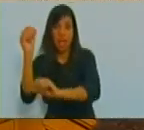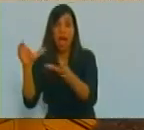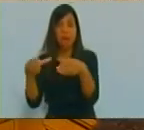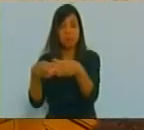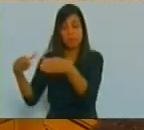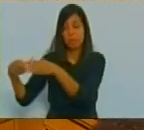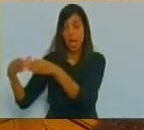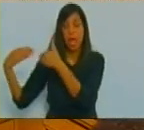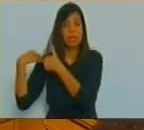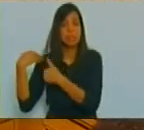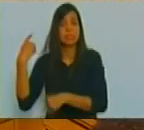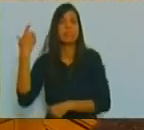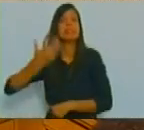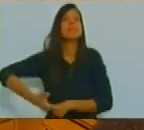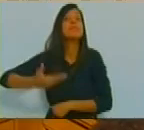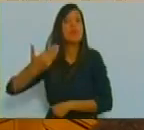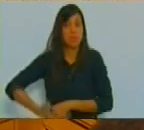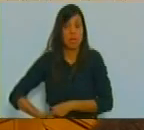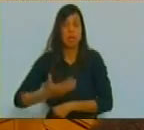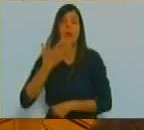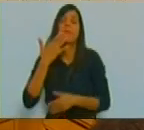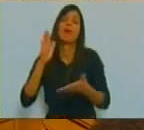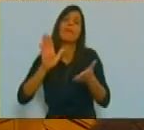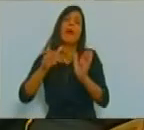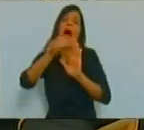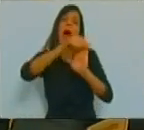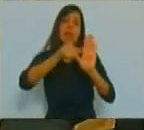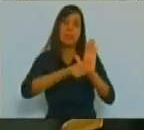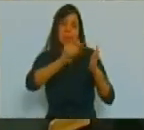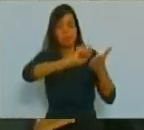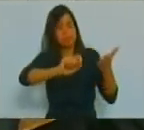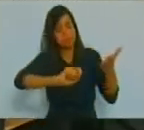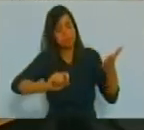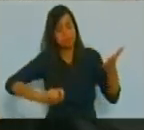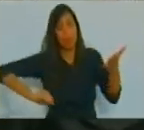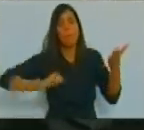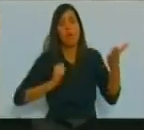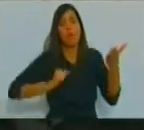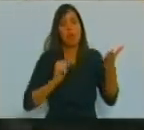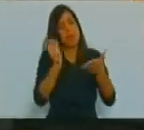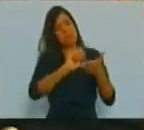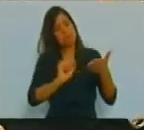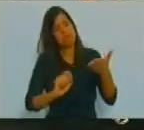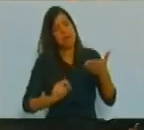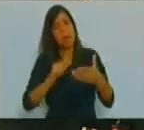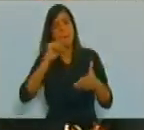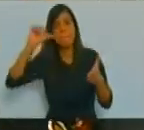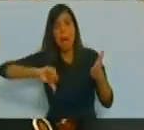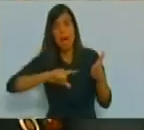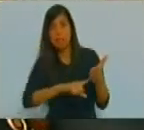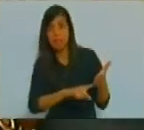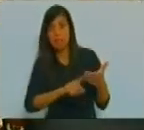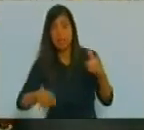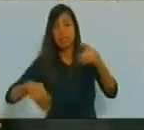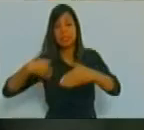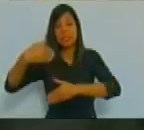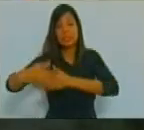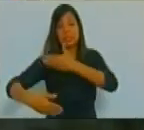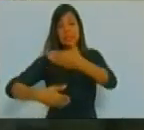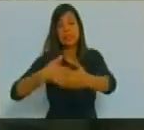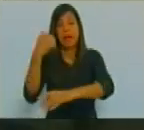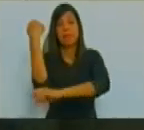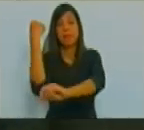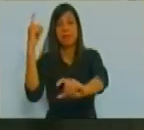porque si un acta policial está mal montada todo el proceso está viciado y no garante garantizamos